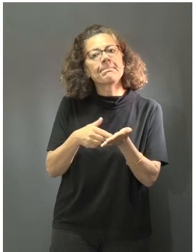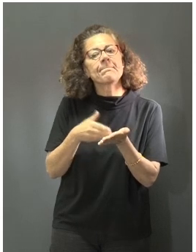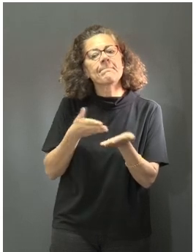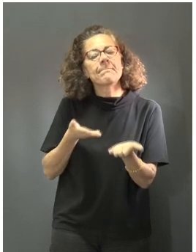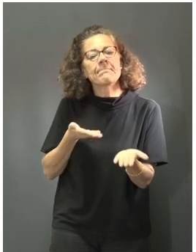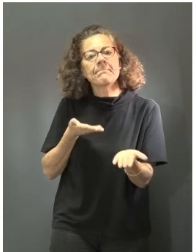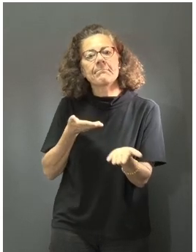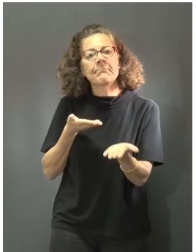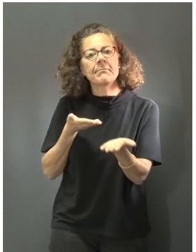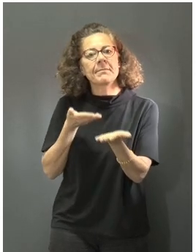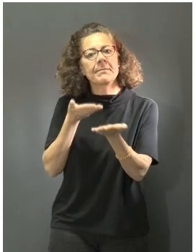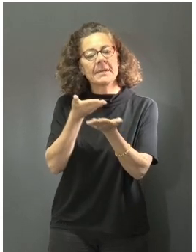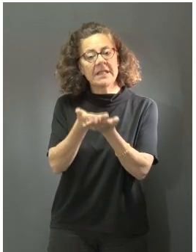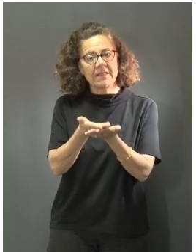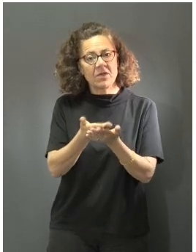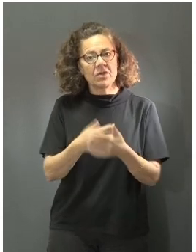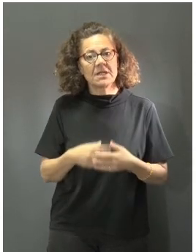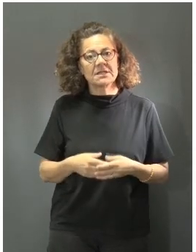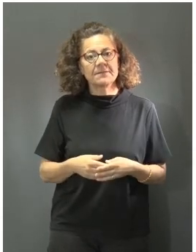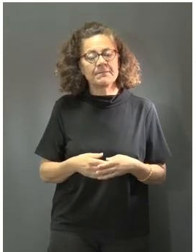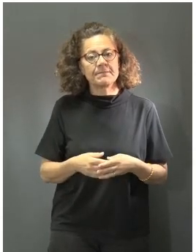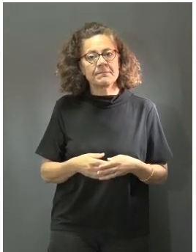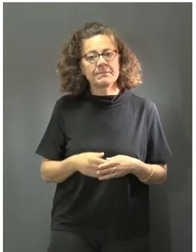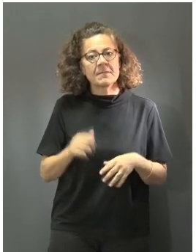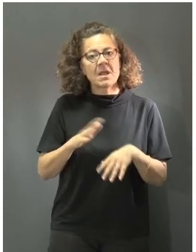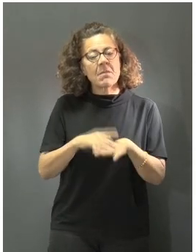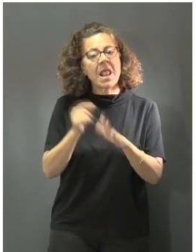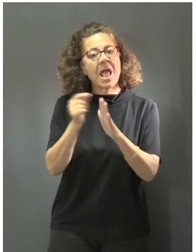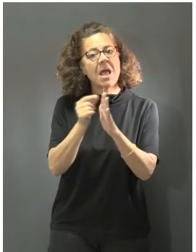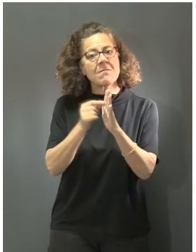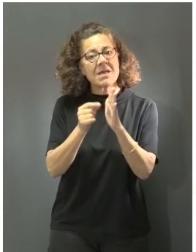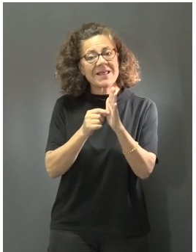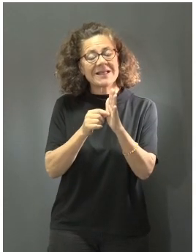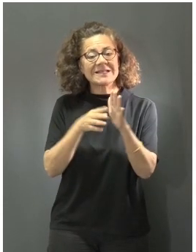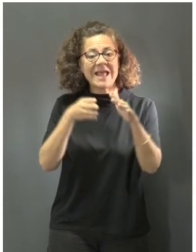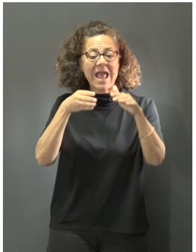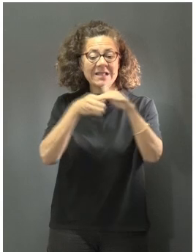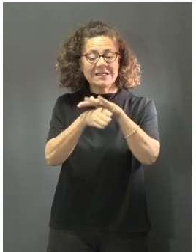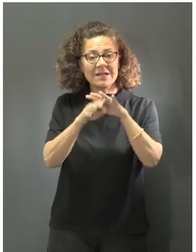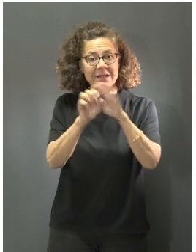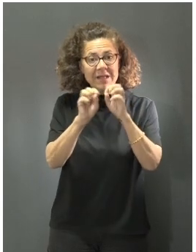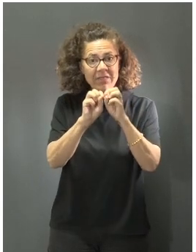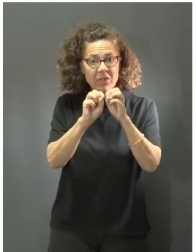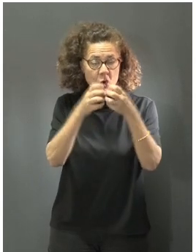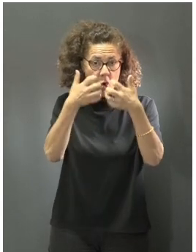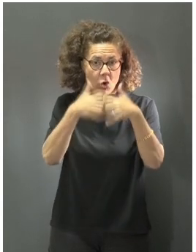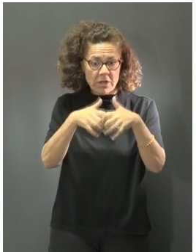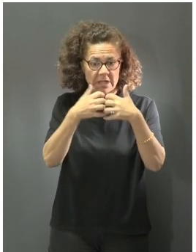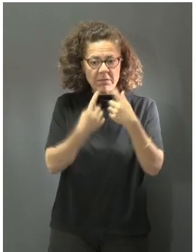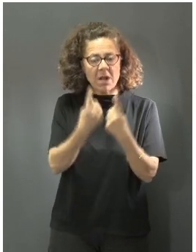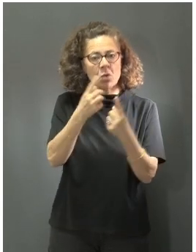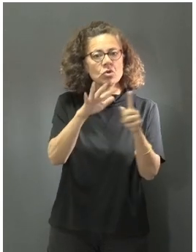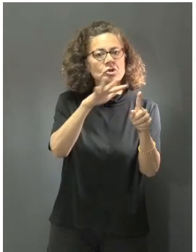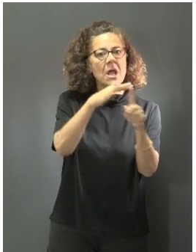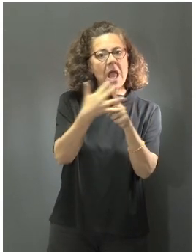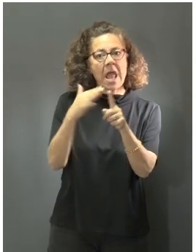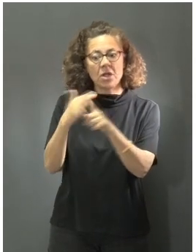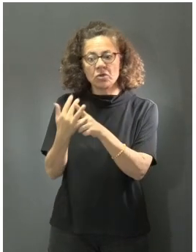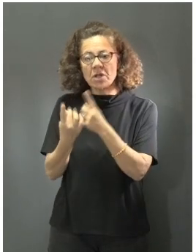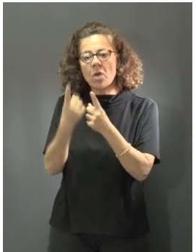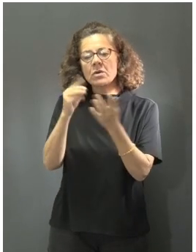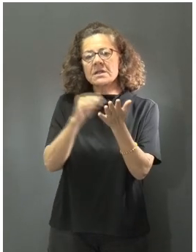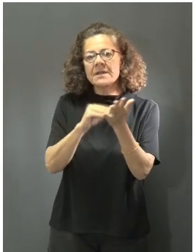peticiones de implementar medidas de accesibilidad cognitiva en determinados entornos. A veces son